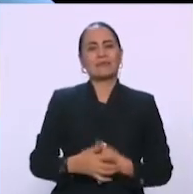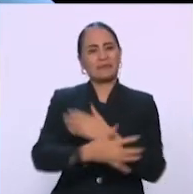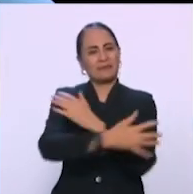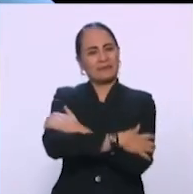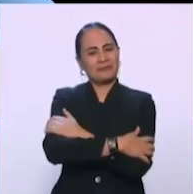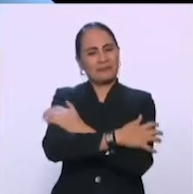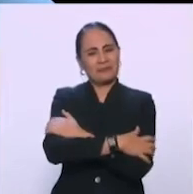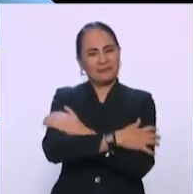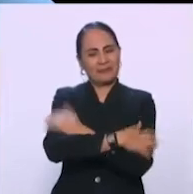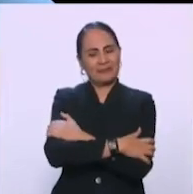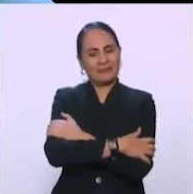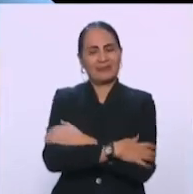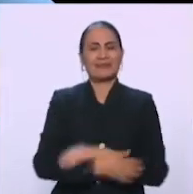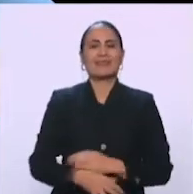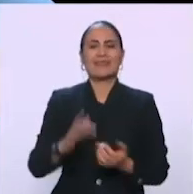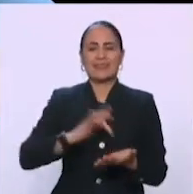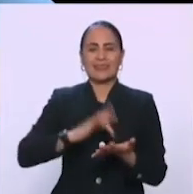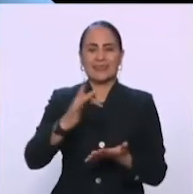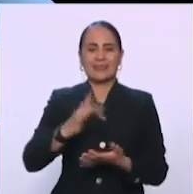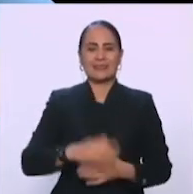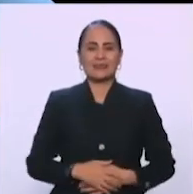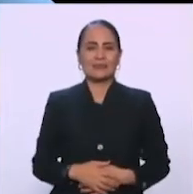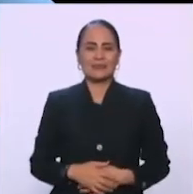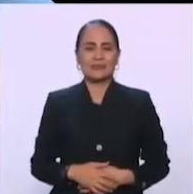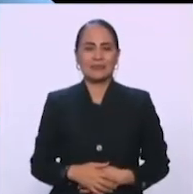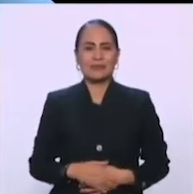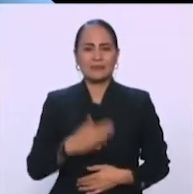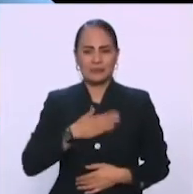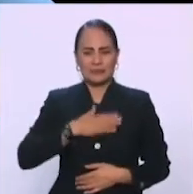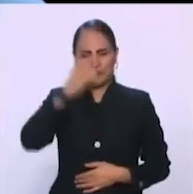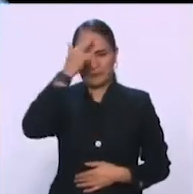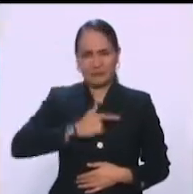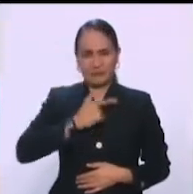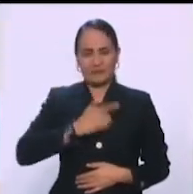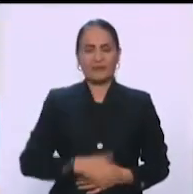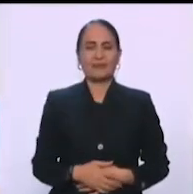Te abrazo muy, muy fuerte. Gracias, Jonathan. Buenas noches. Buenas noches. Buenas noches.